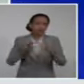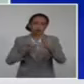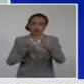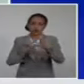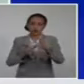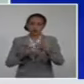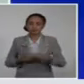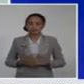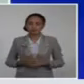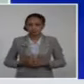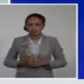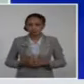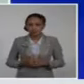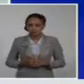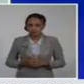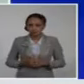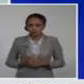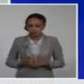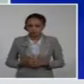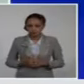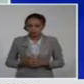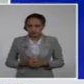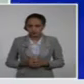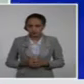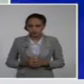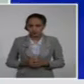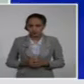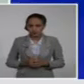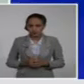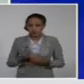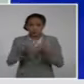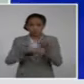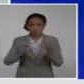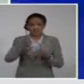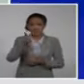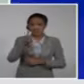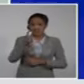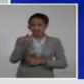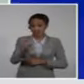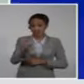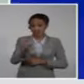que en Villa Clara se diagnostica,